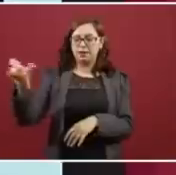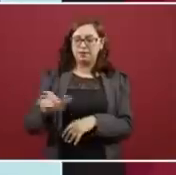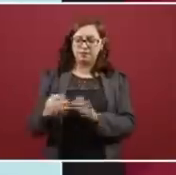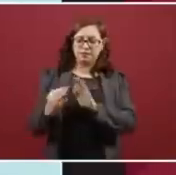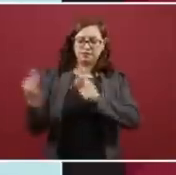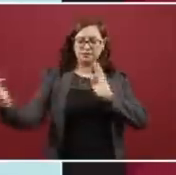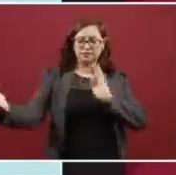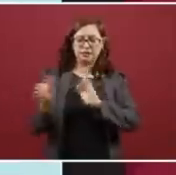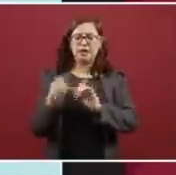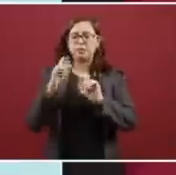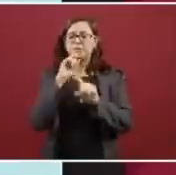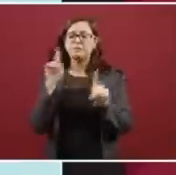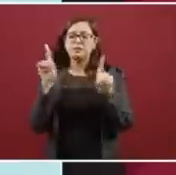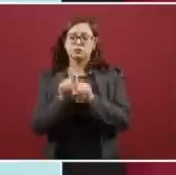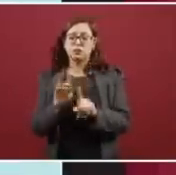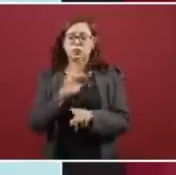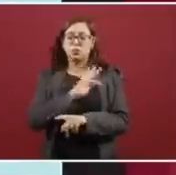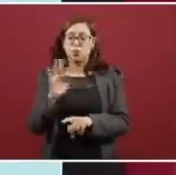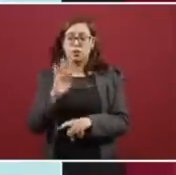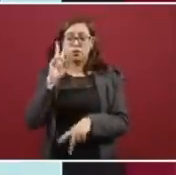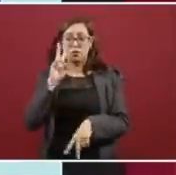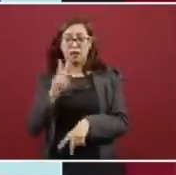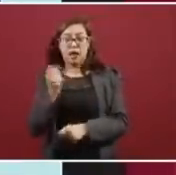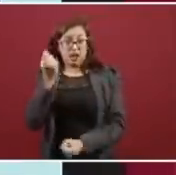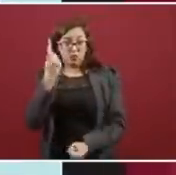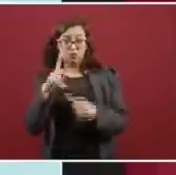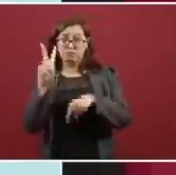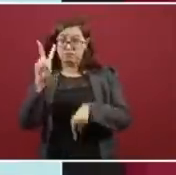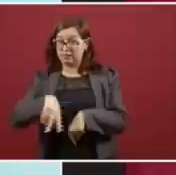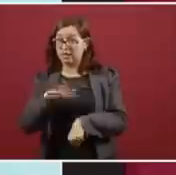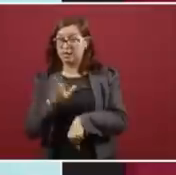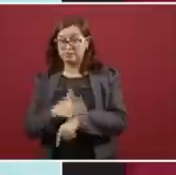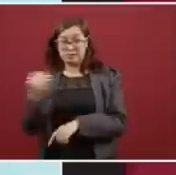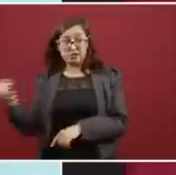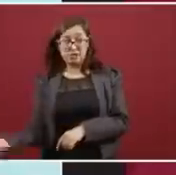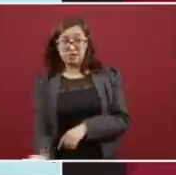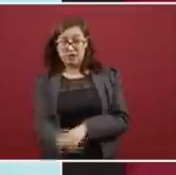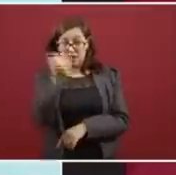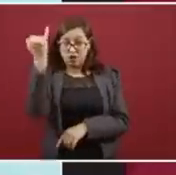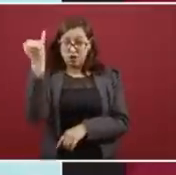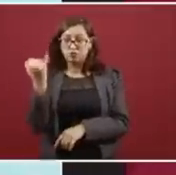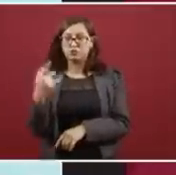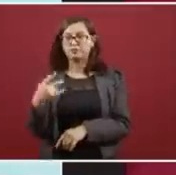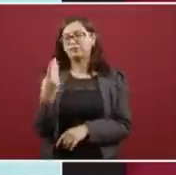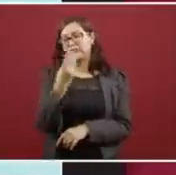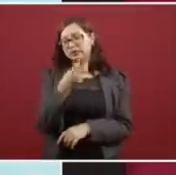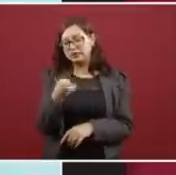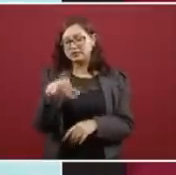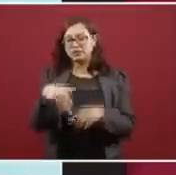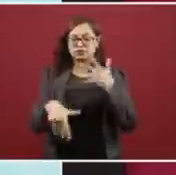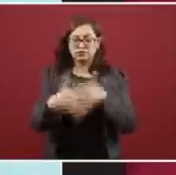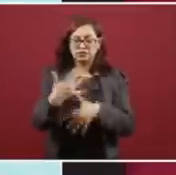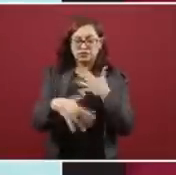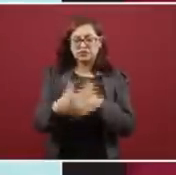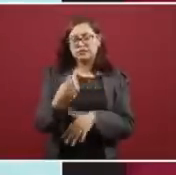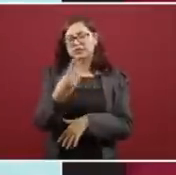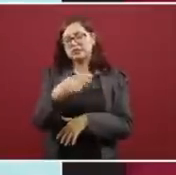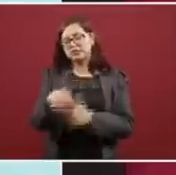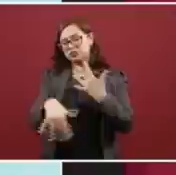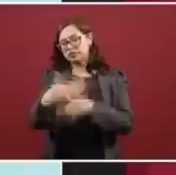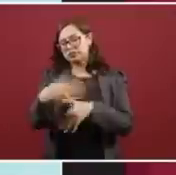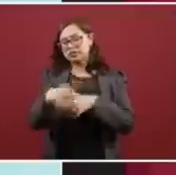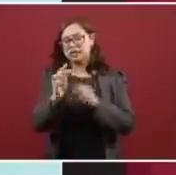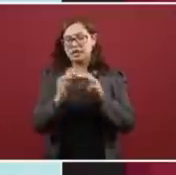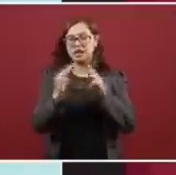abastece aquí vemos algunas están muy retiradas de donde se abastece 315 315